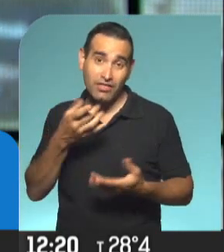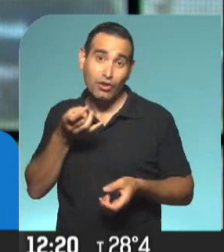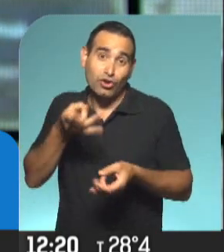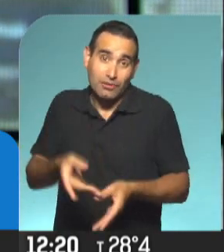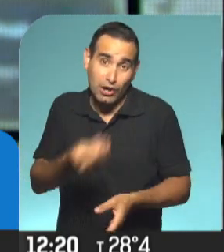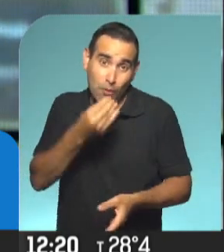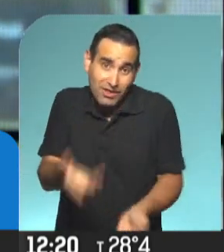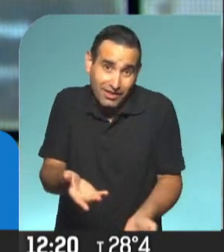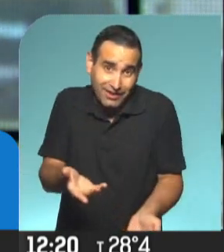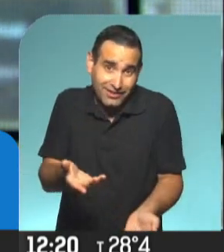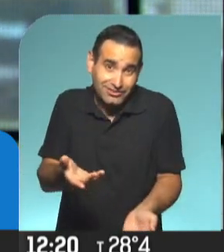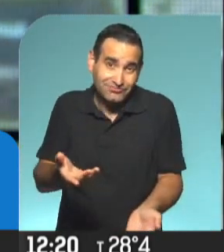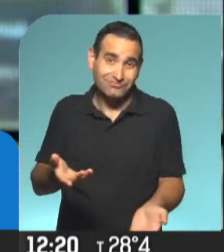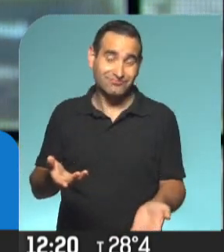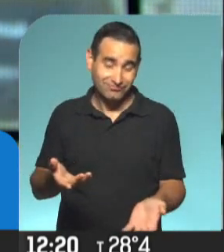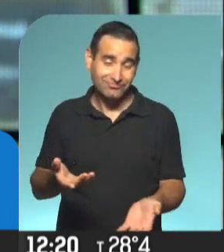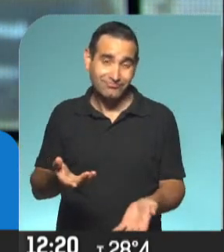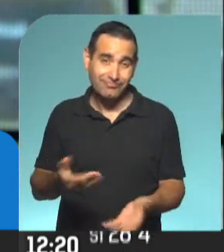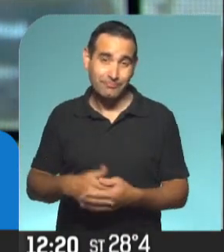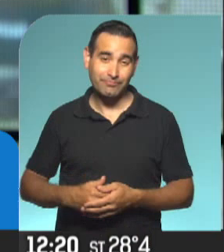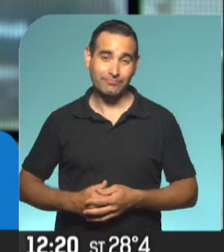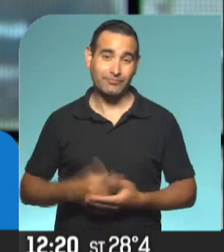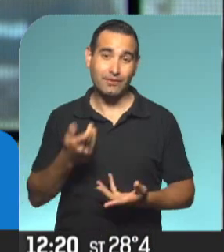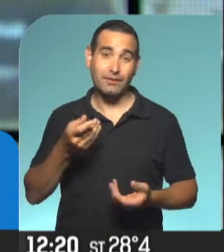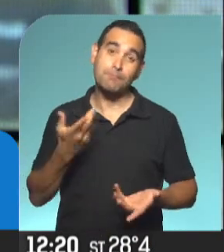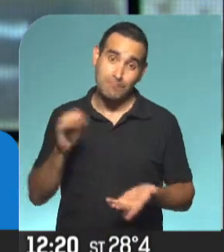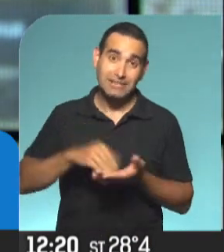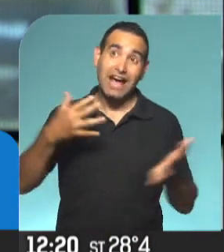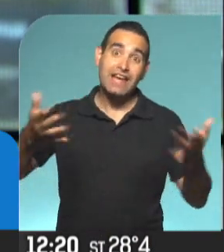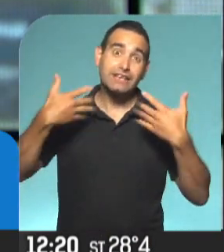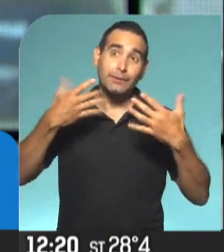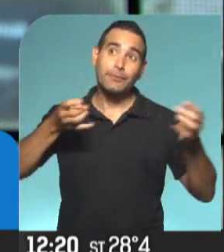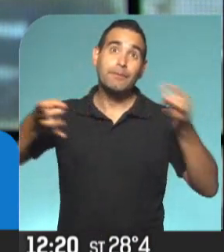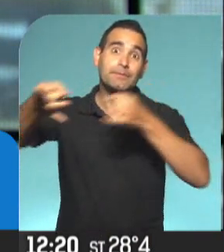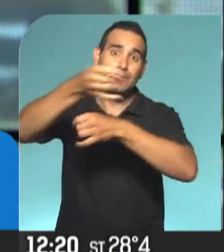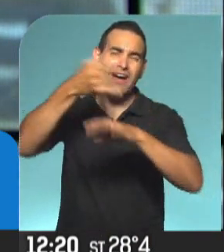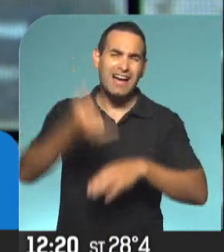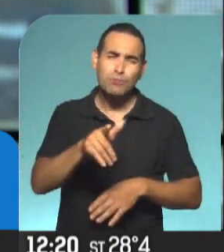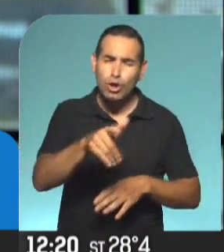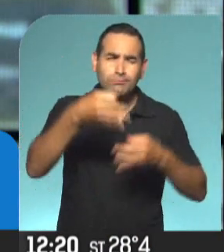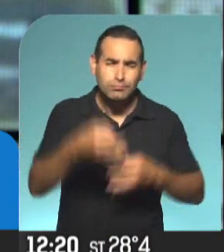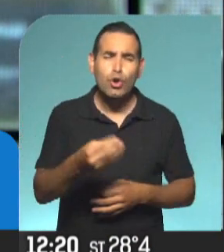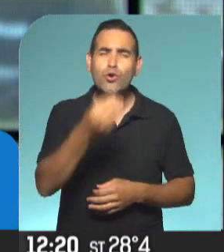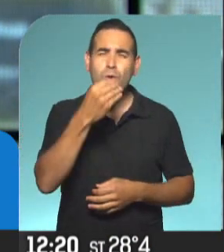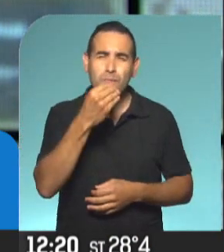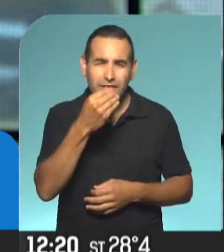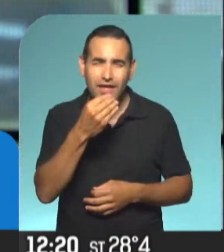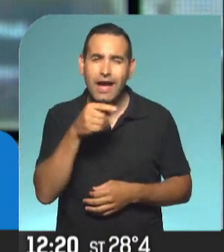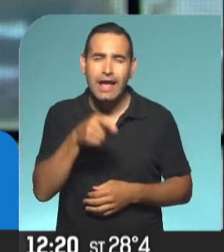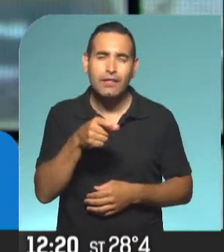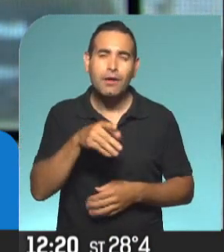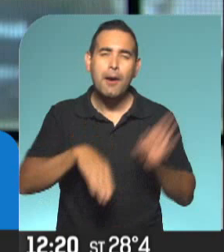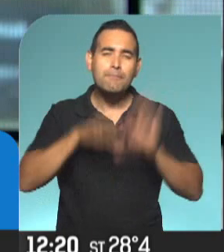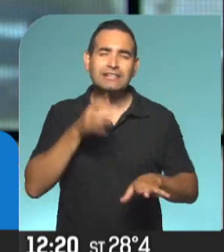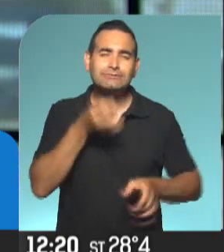su comida, además de contaminar el aire ambiental. Pero la comida no es, o los alimentos no son la vía